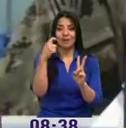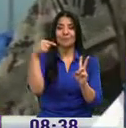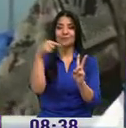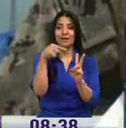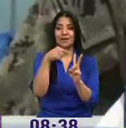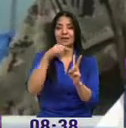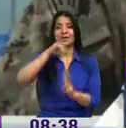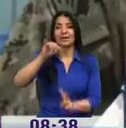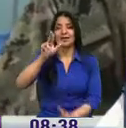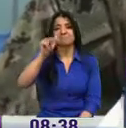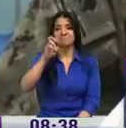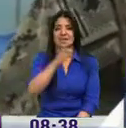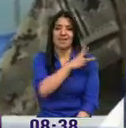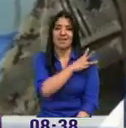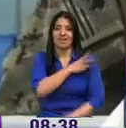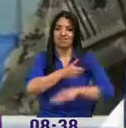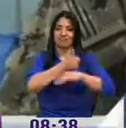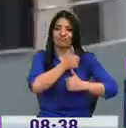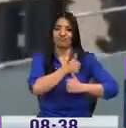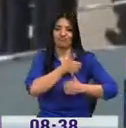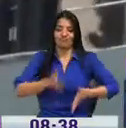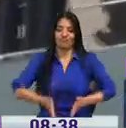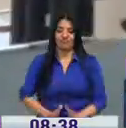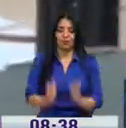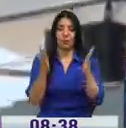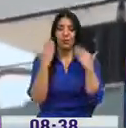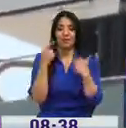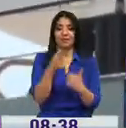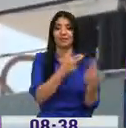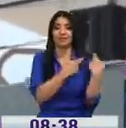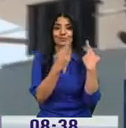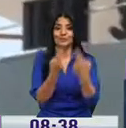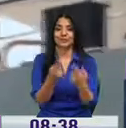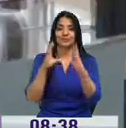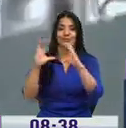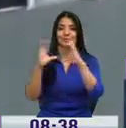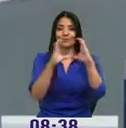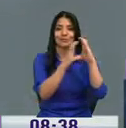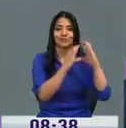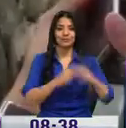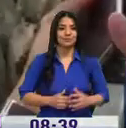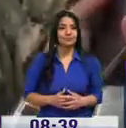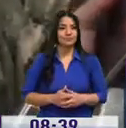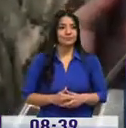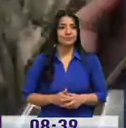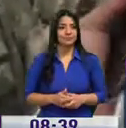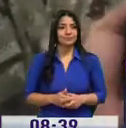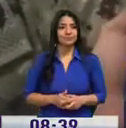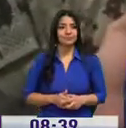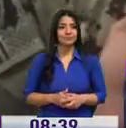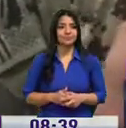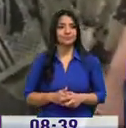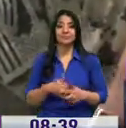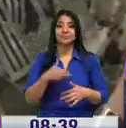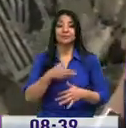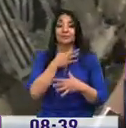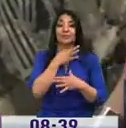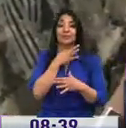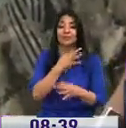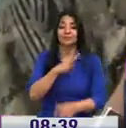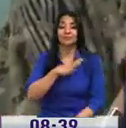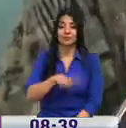teniente Jaime Shuneplas, oriundo de Guayaquil y quien se encarga de las comunicaciones. Ah, me da mucho gusto, orgullo,